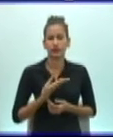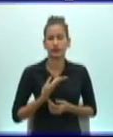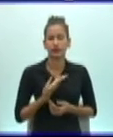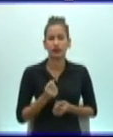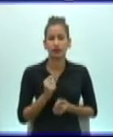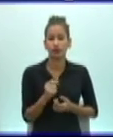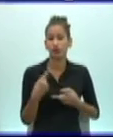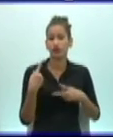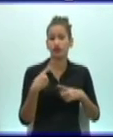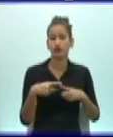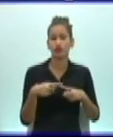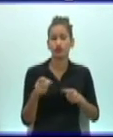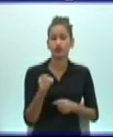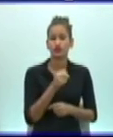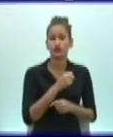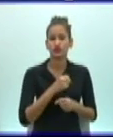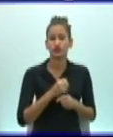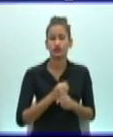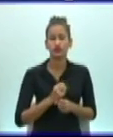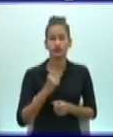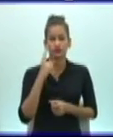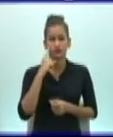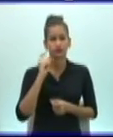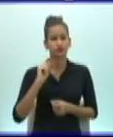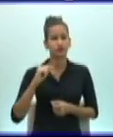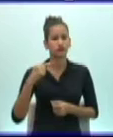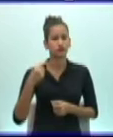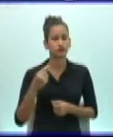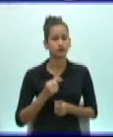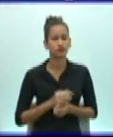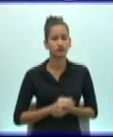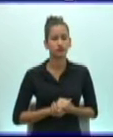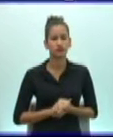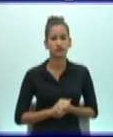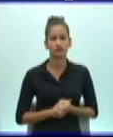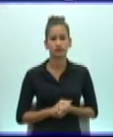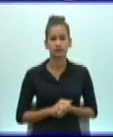nos estaremos viendo enseguida.